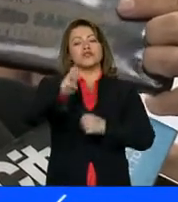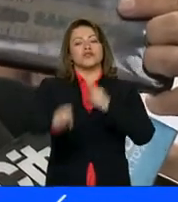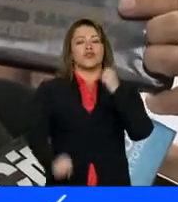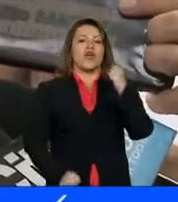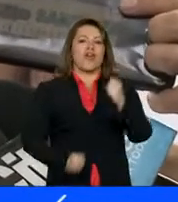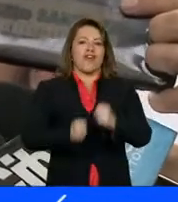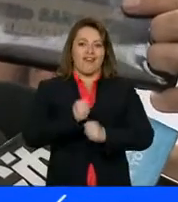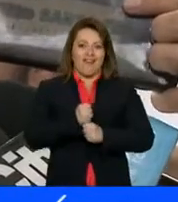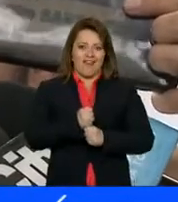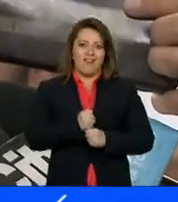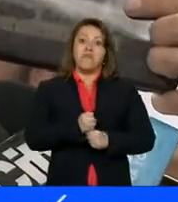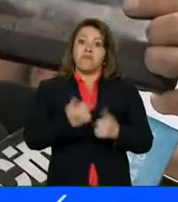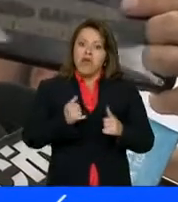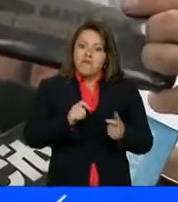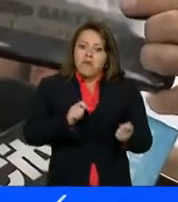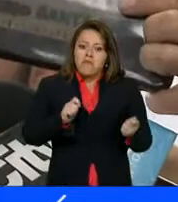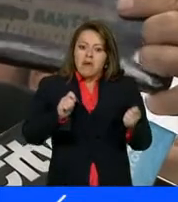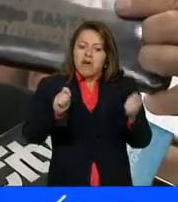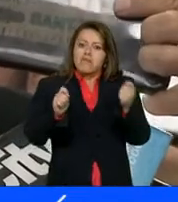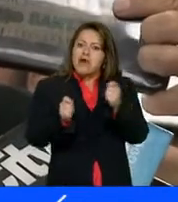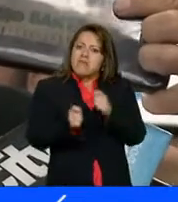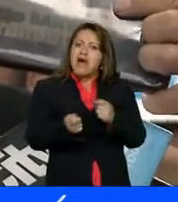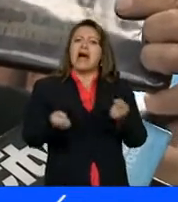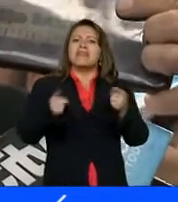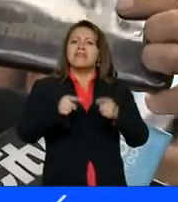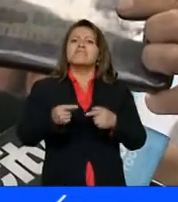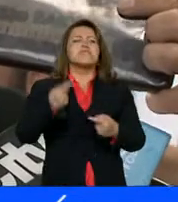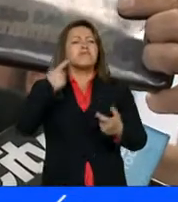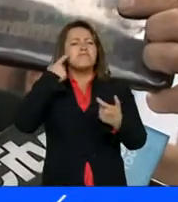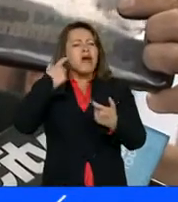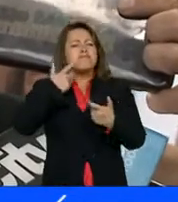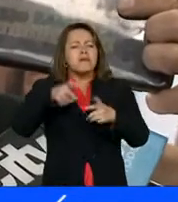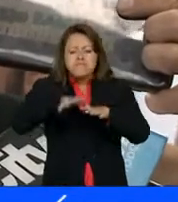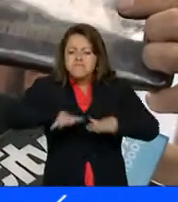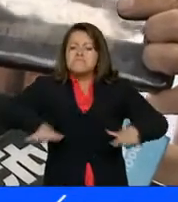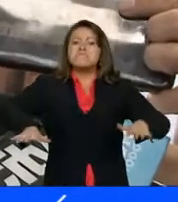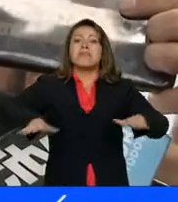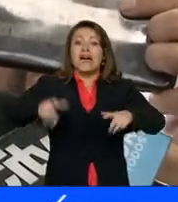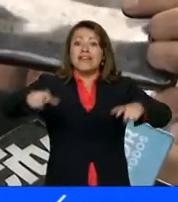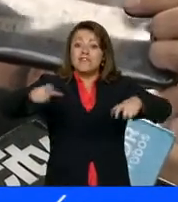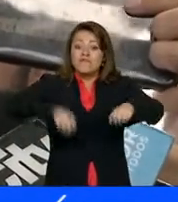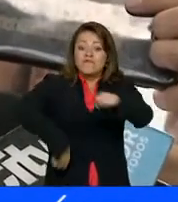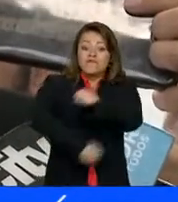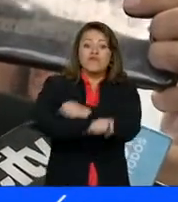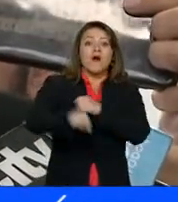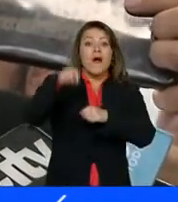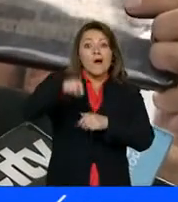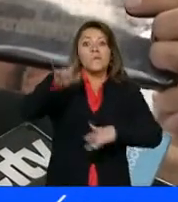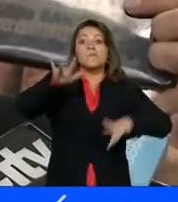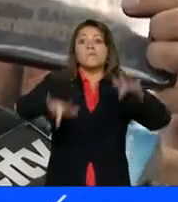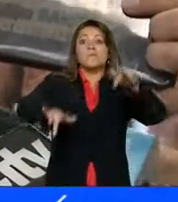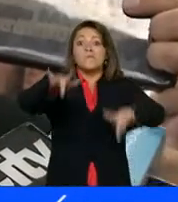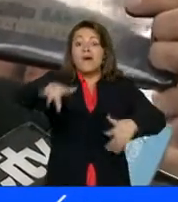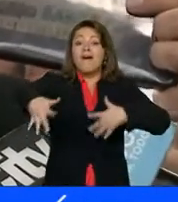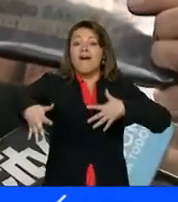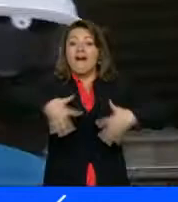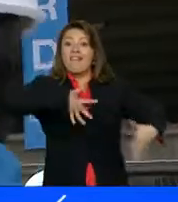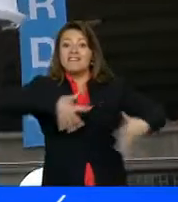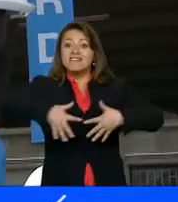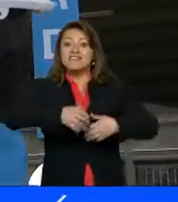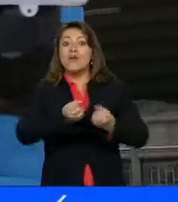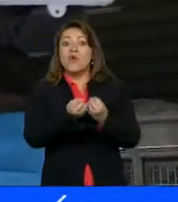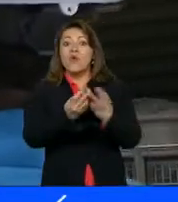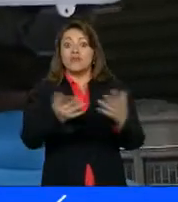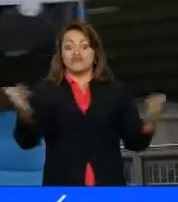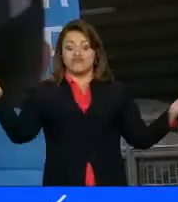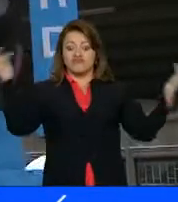de toda clase de artistas que vengan de todas partes de Colombia y del mundo, para 13.000 espectadores. La